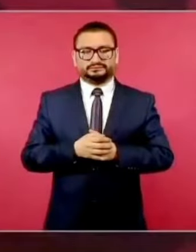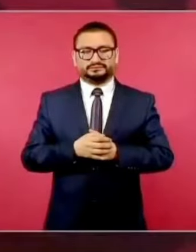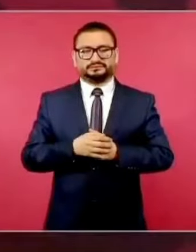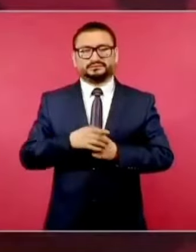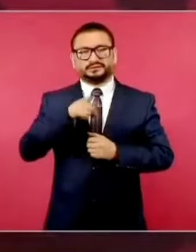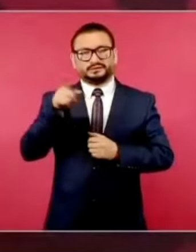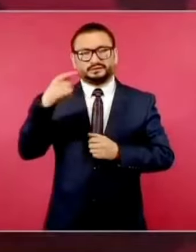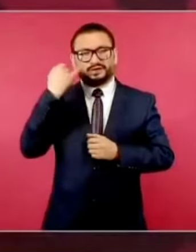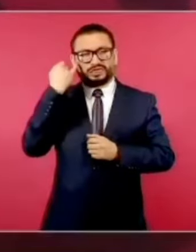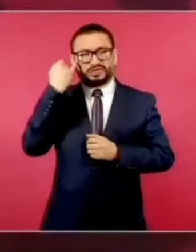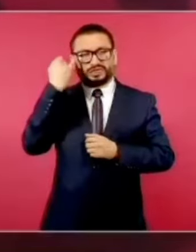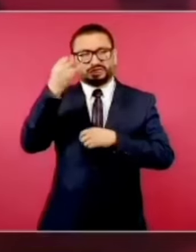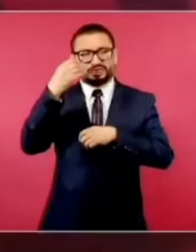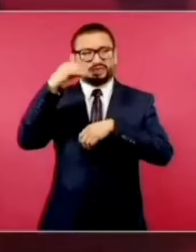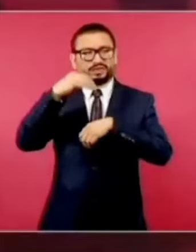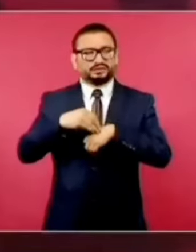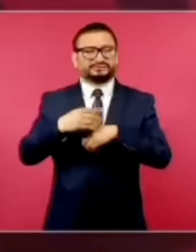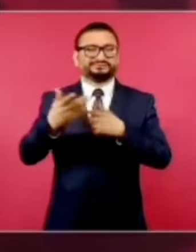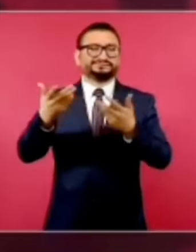Fíjense hasta dónde.